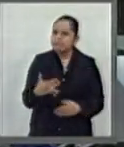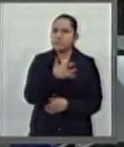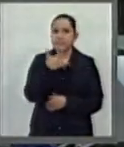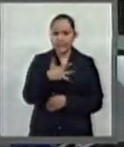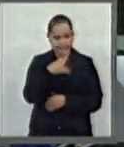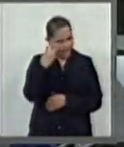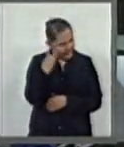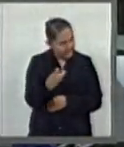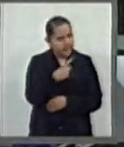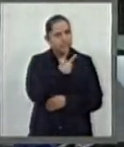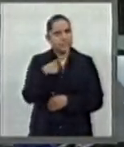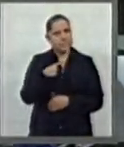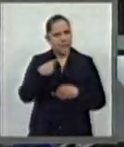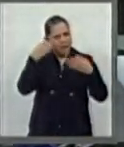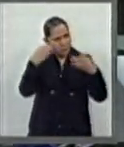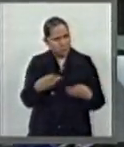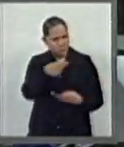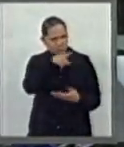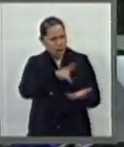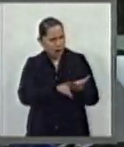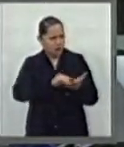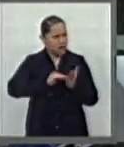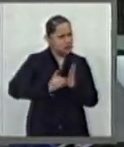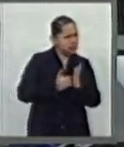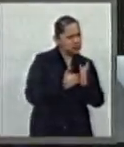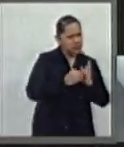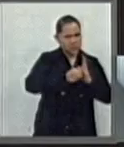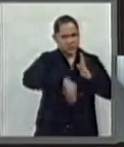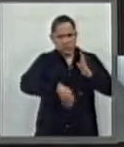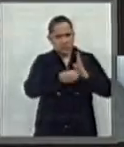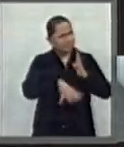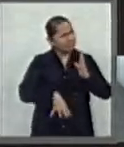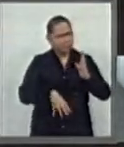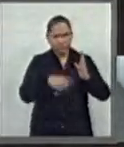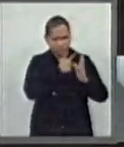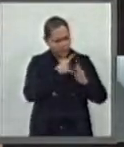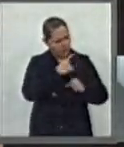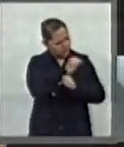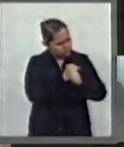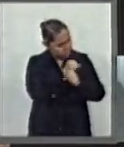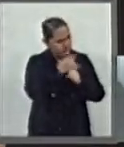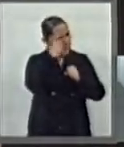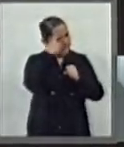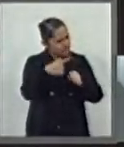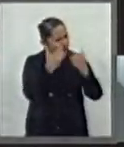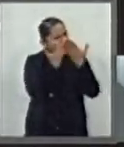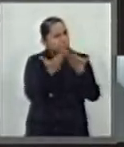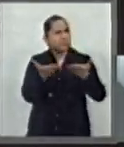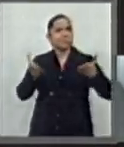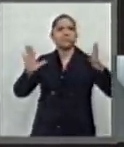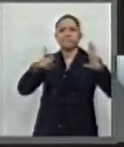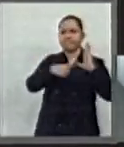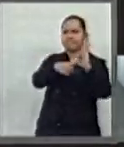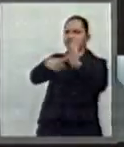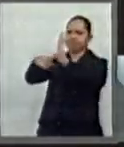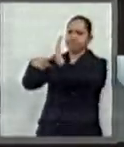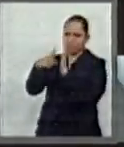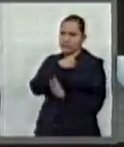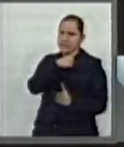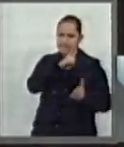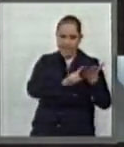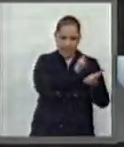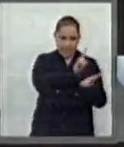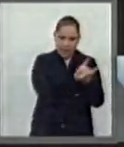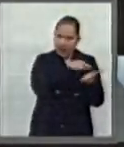luz donde hay opacidad y de intervenir con la ley para aclarar lo turbio. En